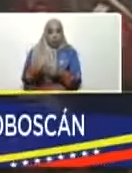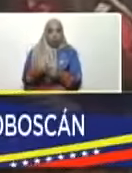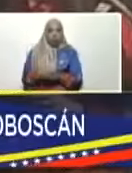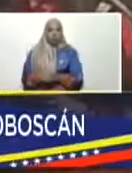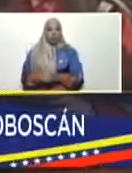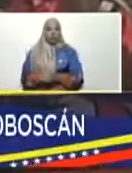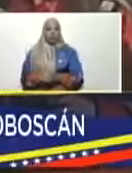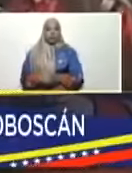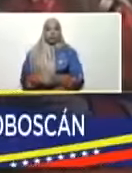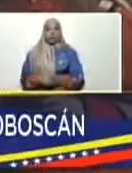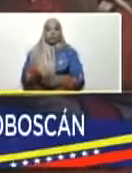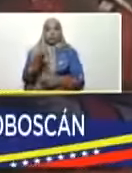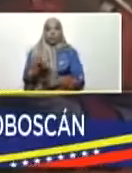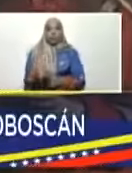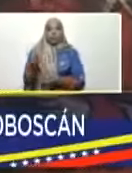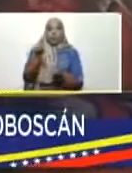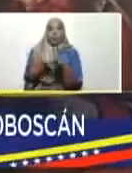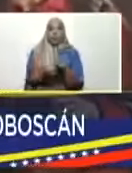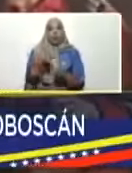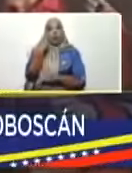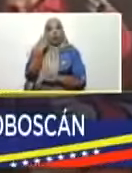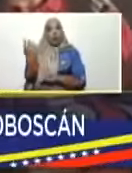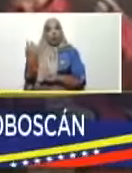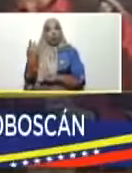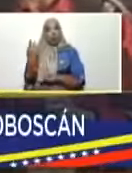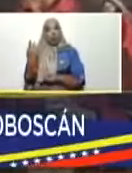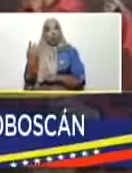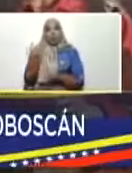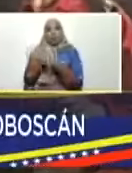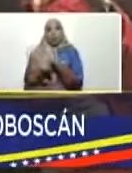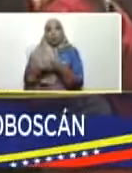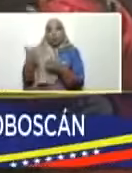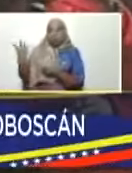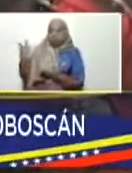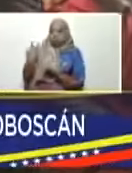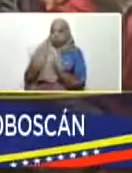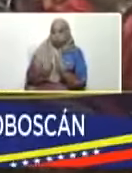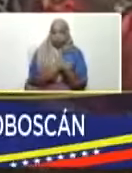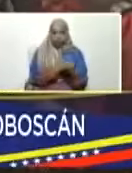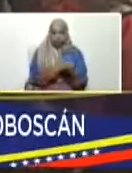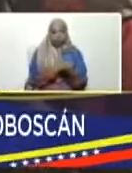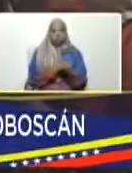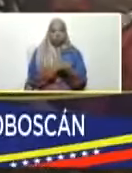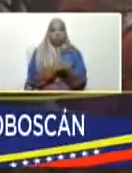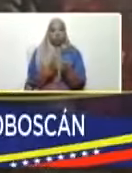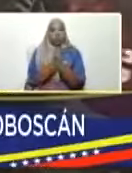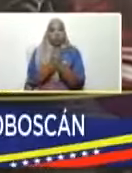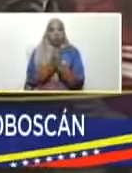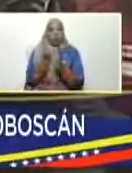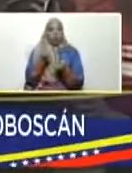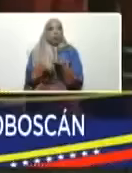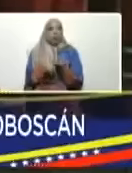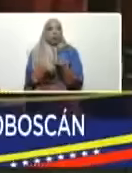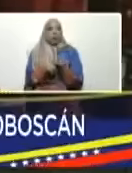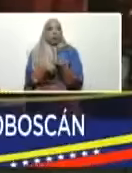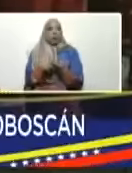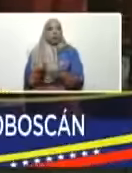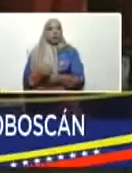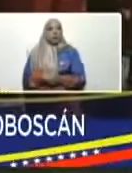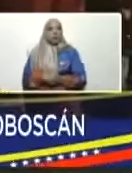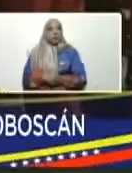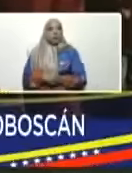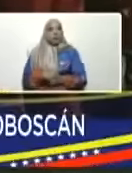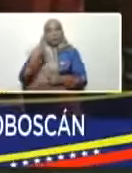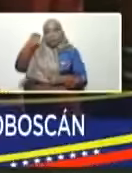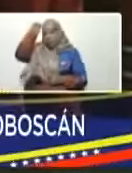dije a Silvia, mi esposa que está allá, Silita, ven acá, vale. Silita está con su